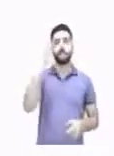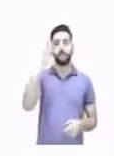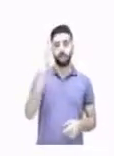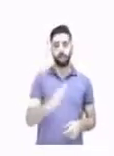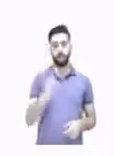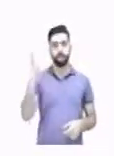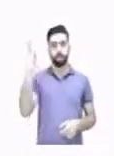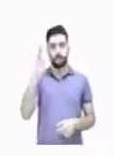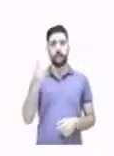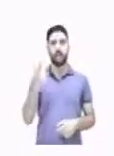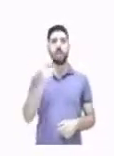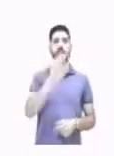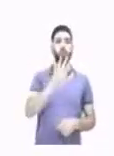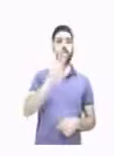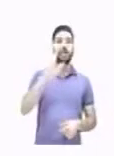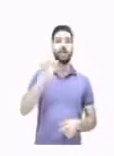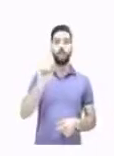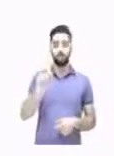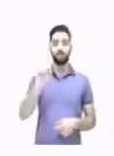Beta vale